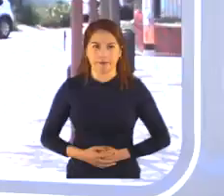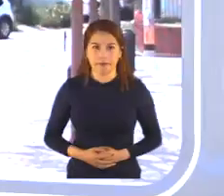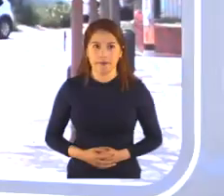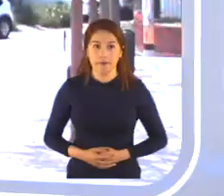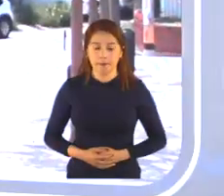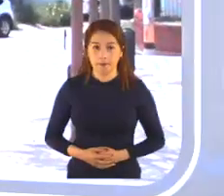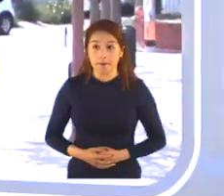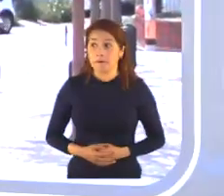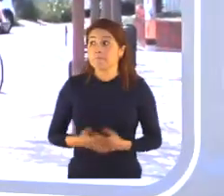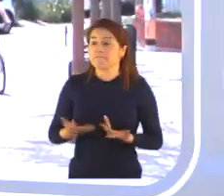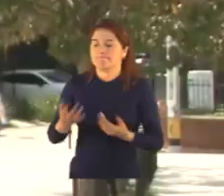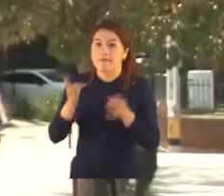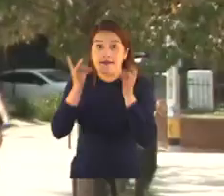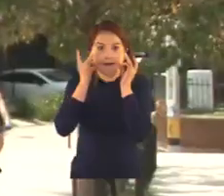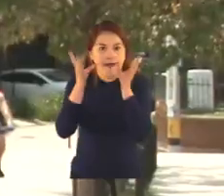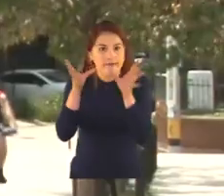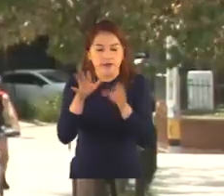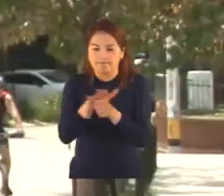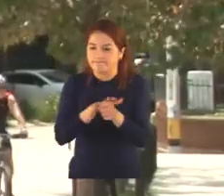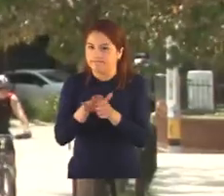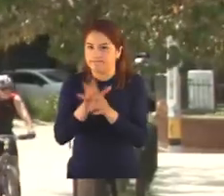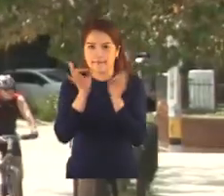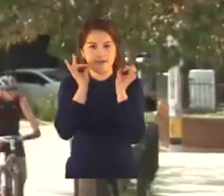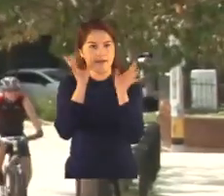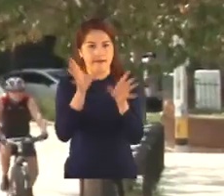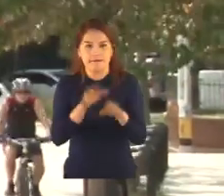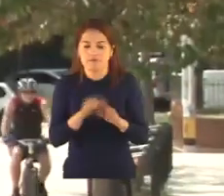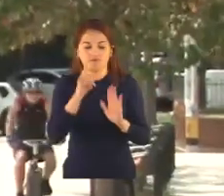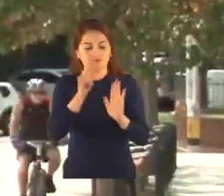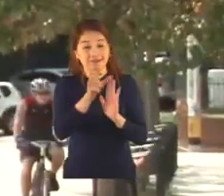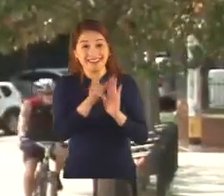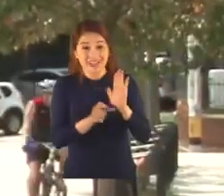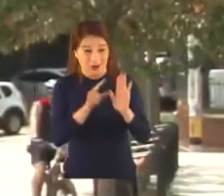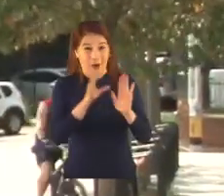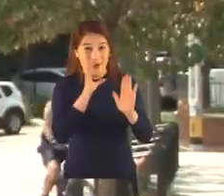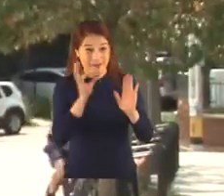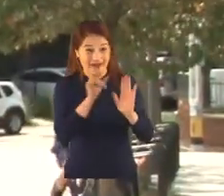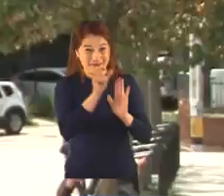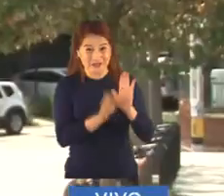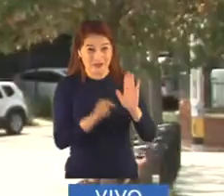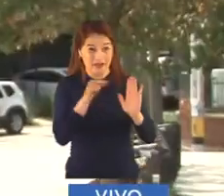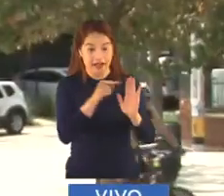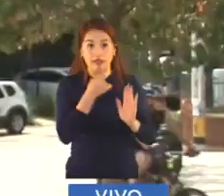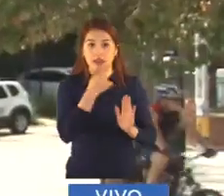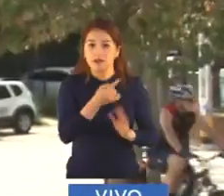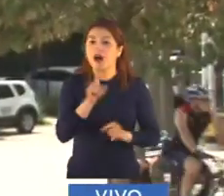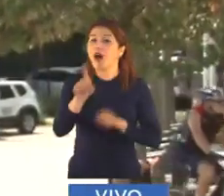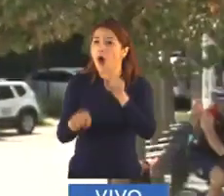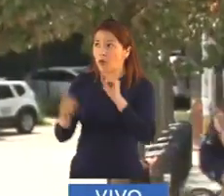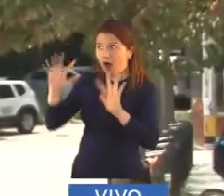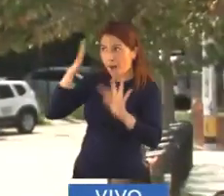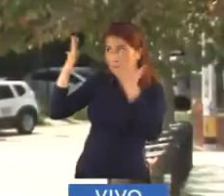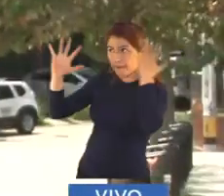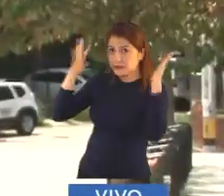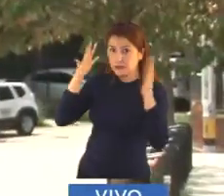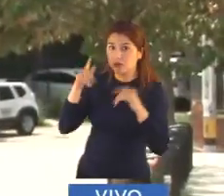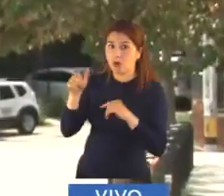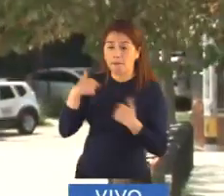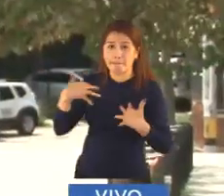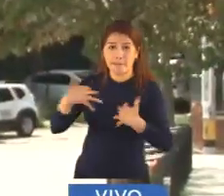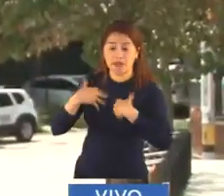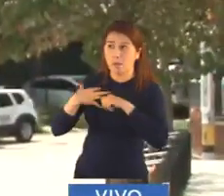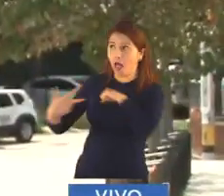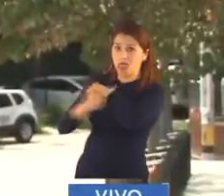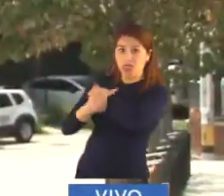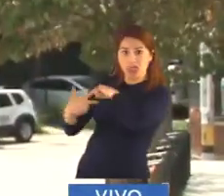Rosy, mire, muy grave porque lo que dice el personero es que incluso los campesinos de esa población serían las víctimas